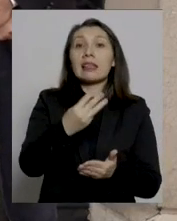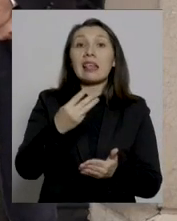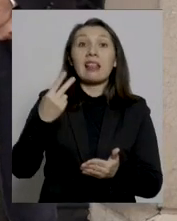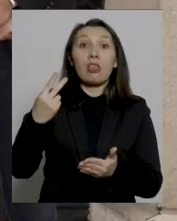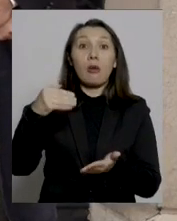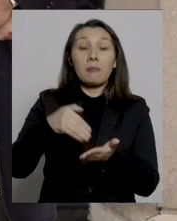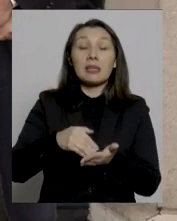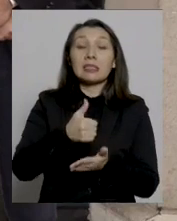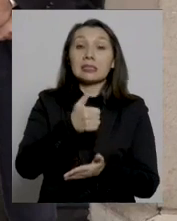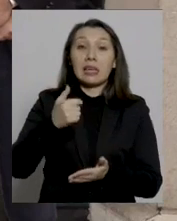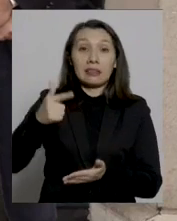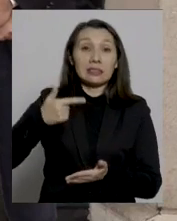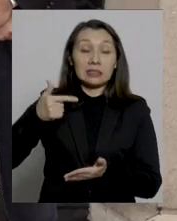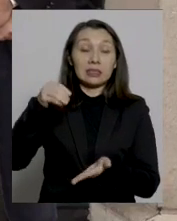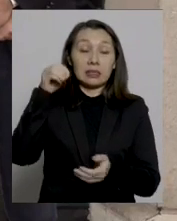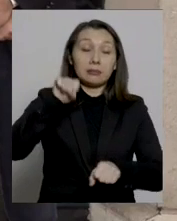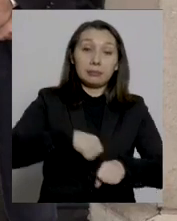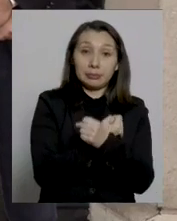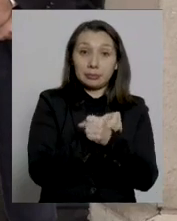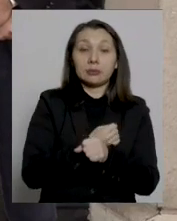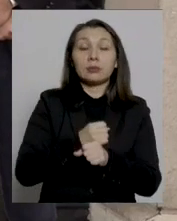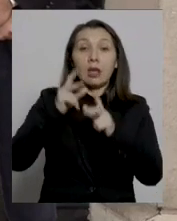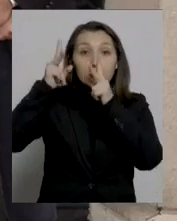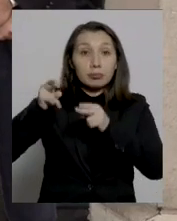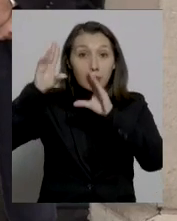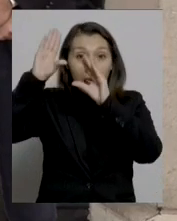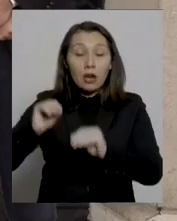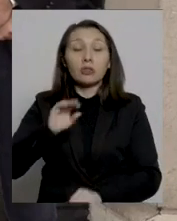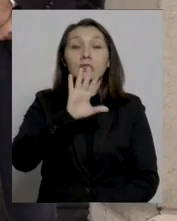32.116 detenidos, toque de queda